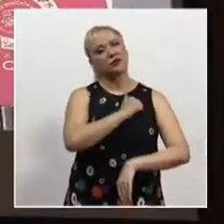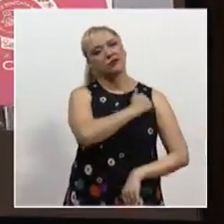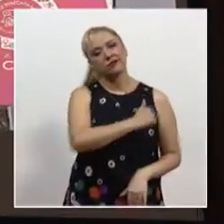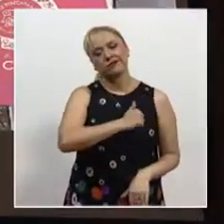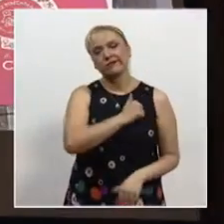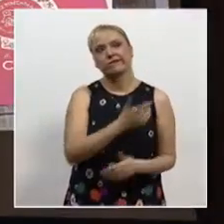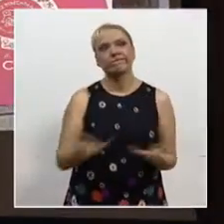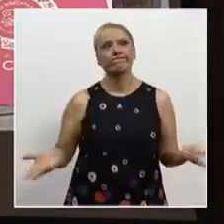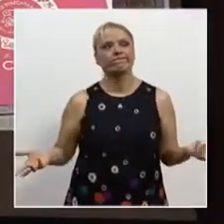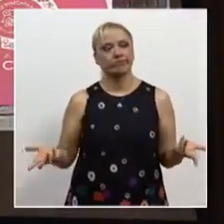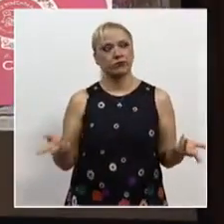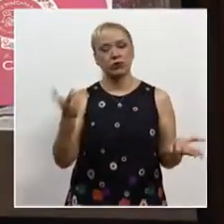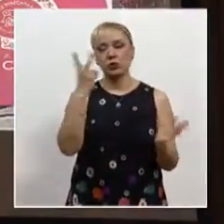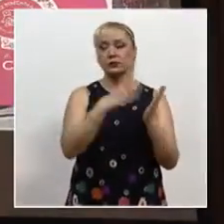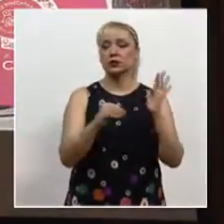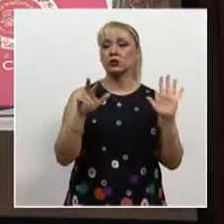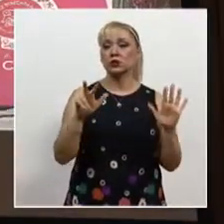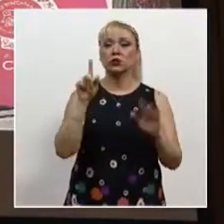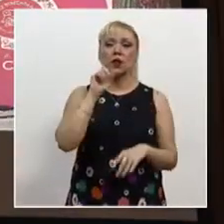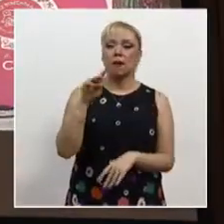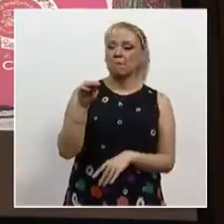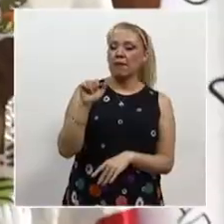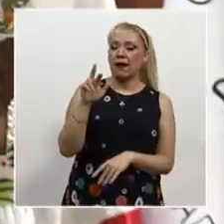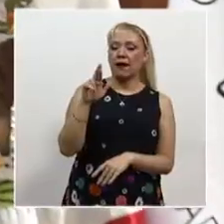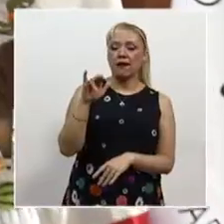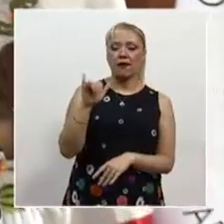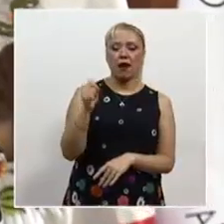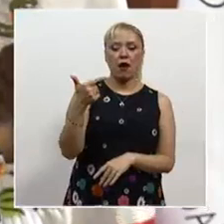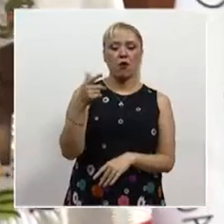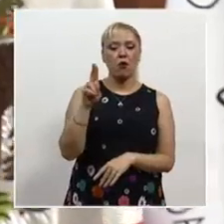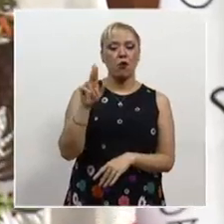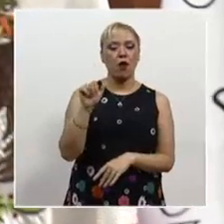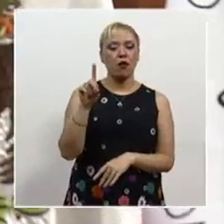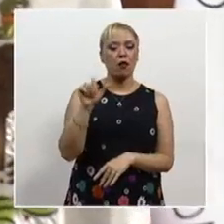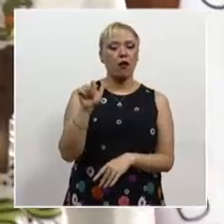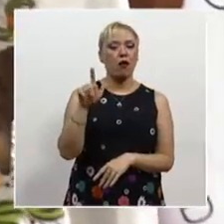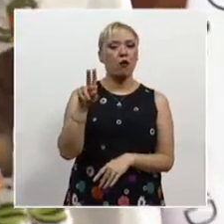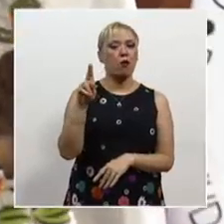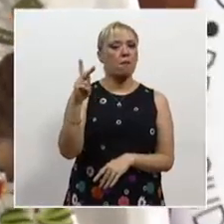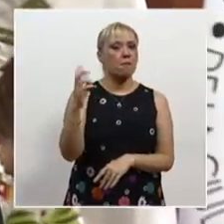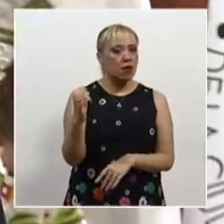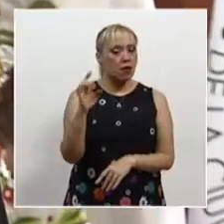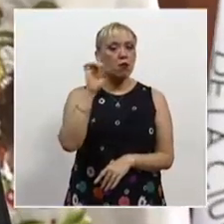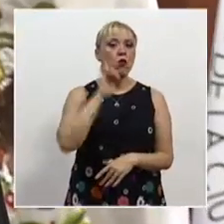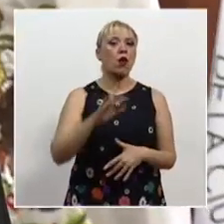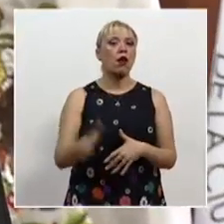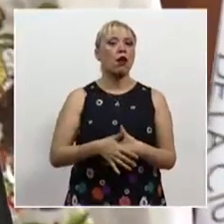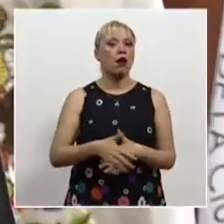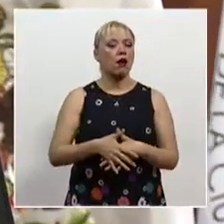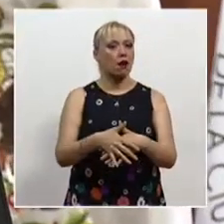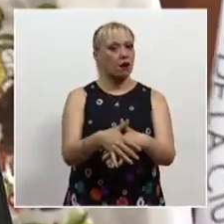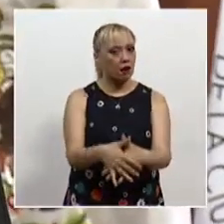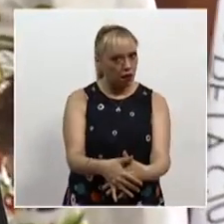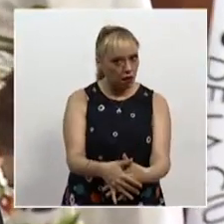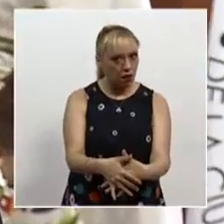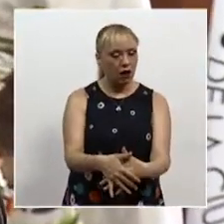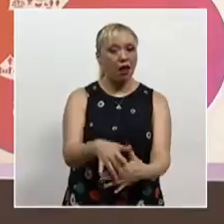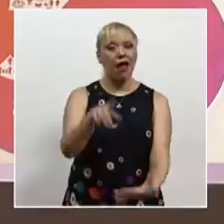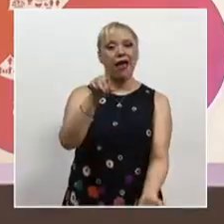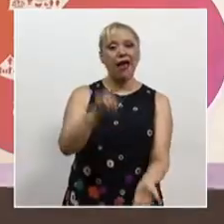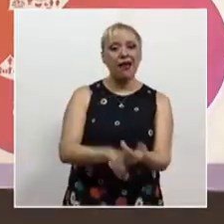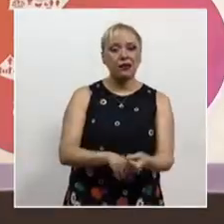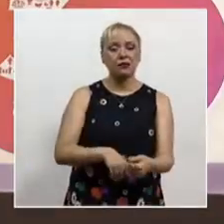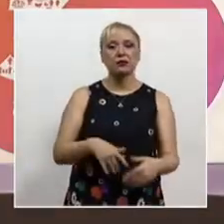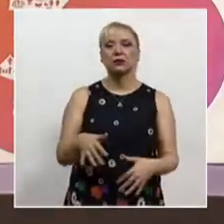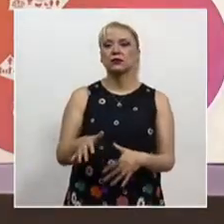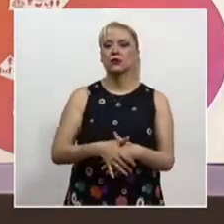En 2018, María Guadalupe Pérez Olivares fue una mujer embarazada cuyo embarazo se